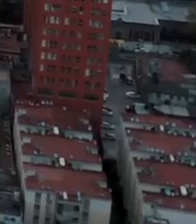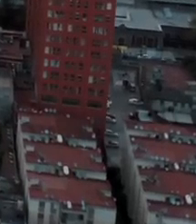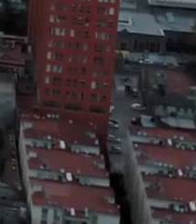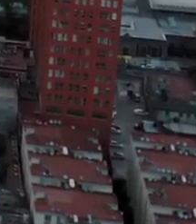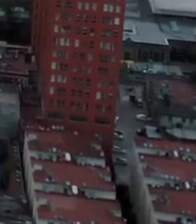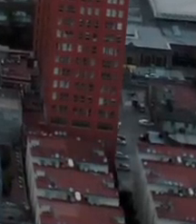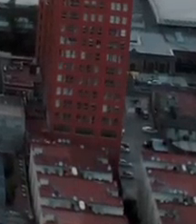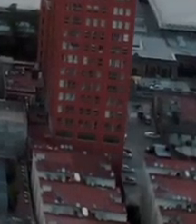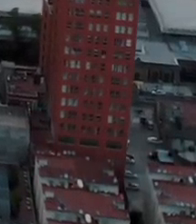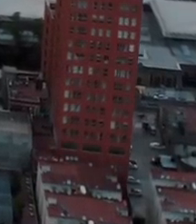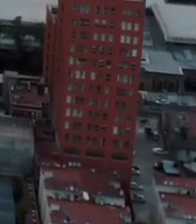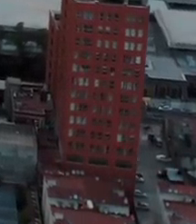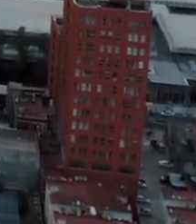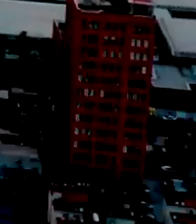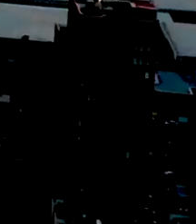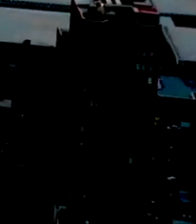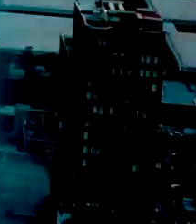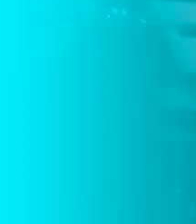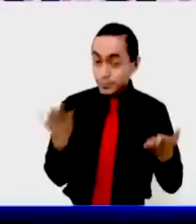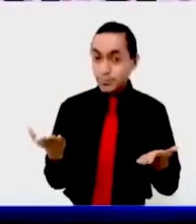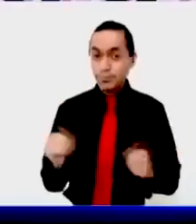México.